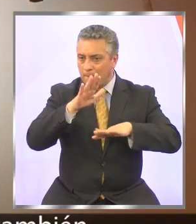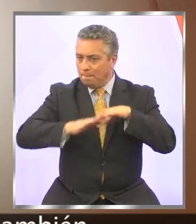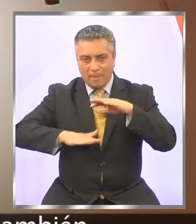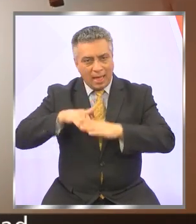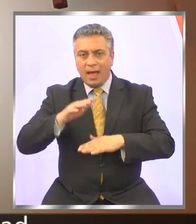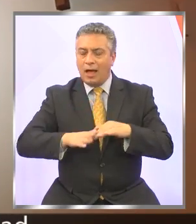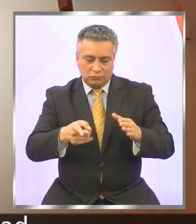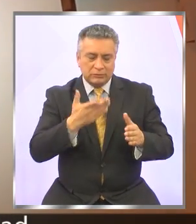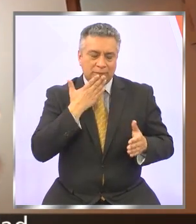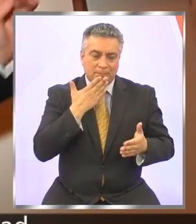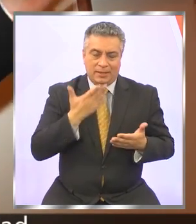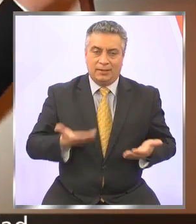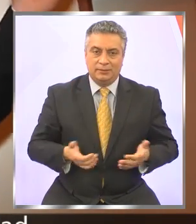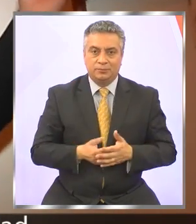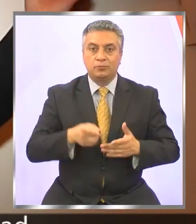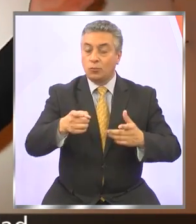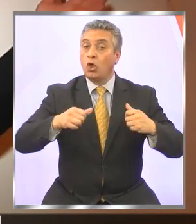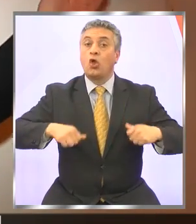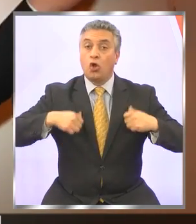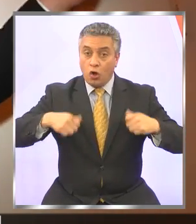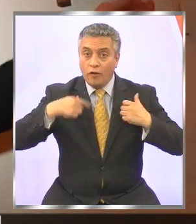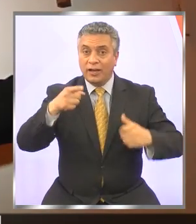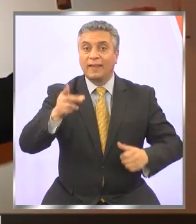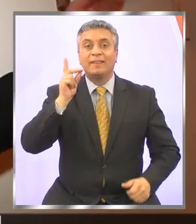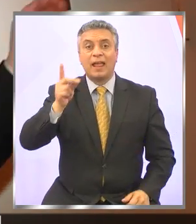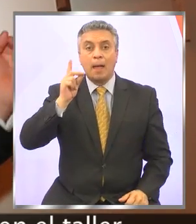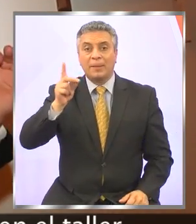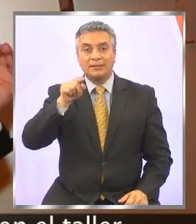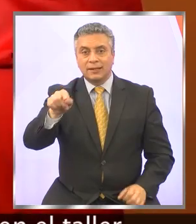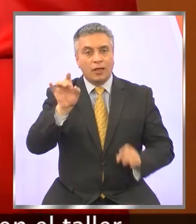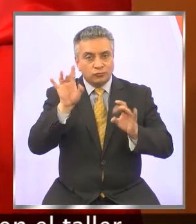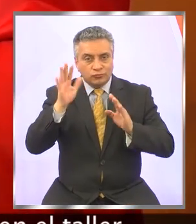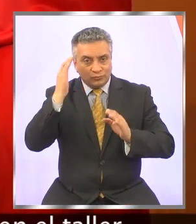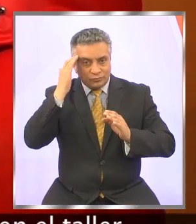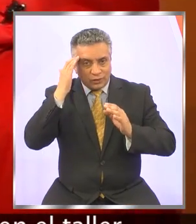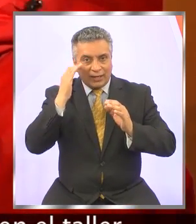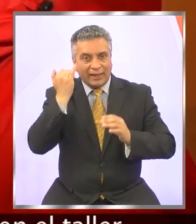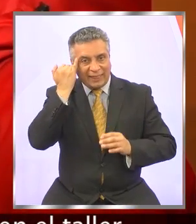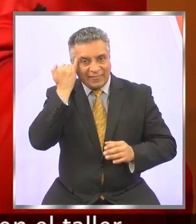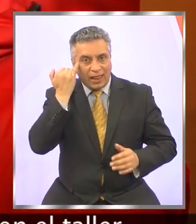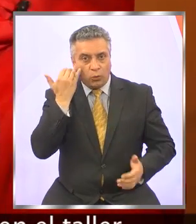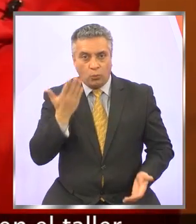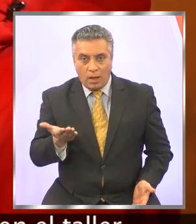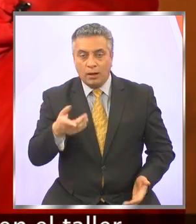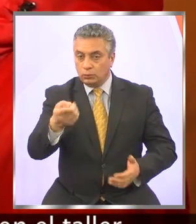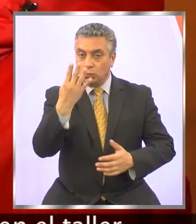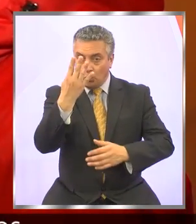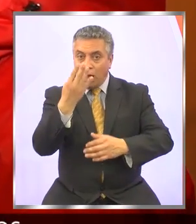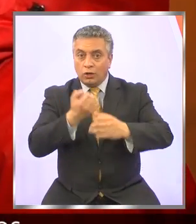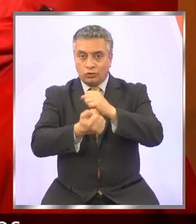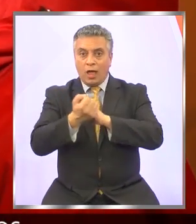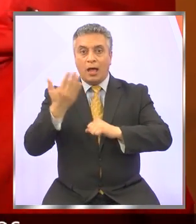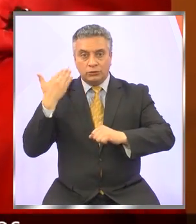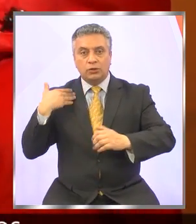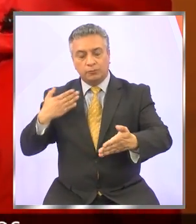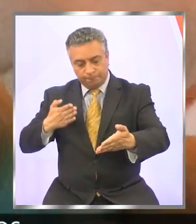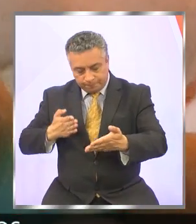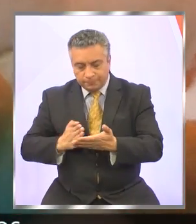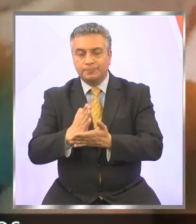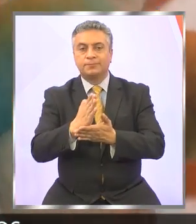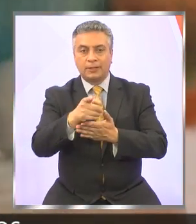también. Jóvenes con discapacidad de origen intelectual que hace 4 años comenzaron en el taller. Hoy ya